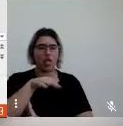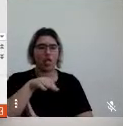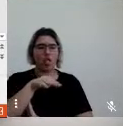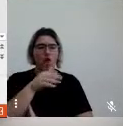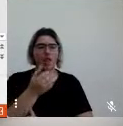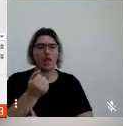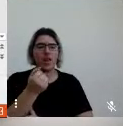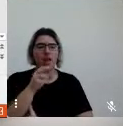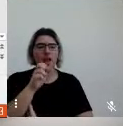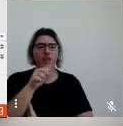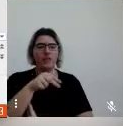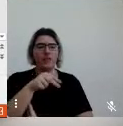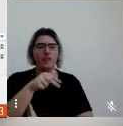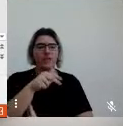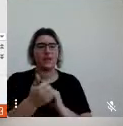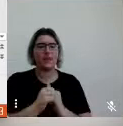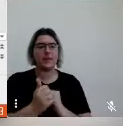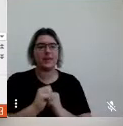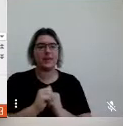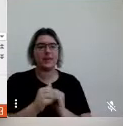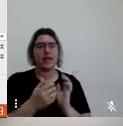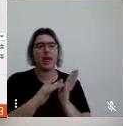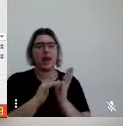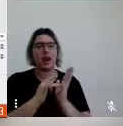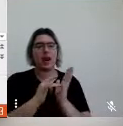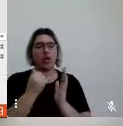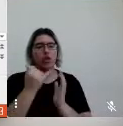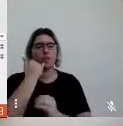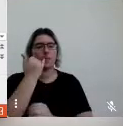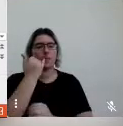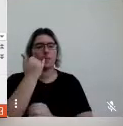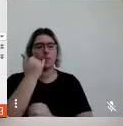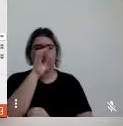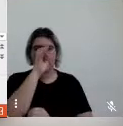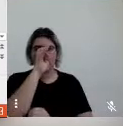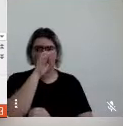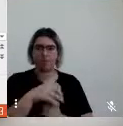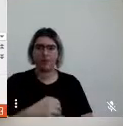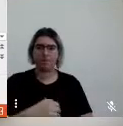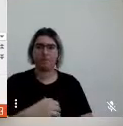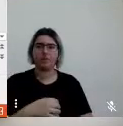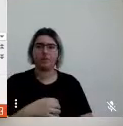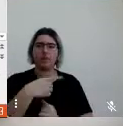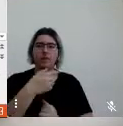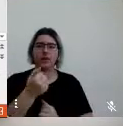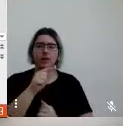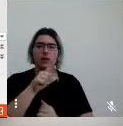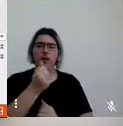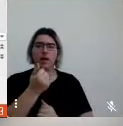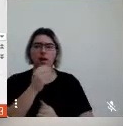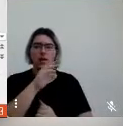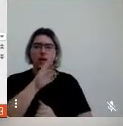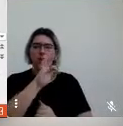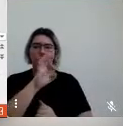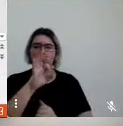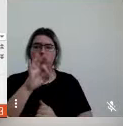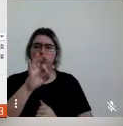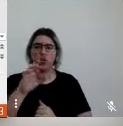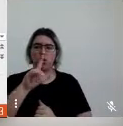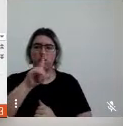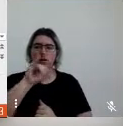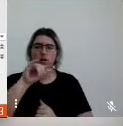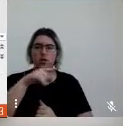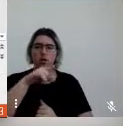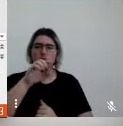la pasta y en las legumbres. Y los galactoligosacáridos, que están presentes en las legumbres, el brócoli, la remolacha y